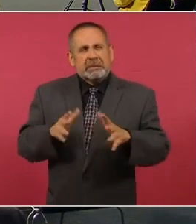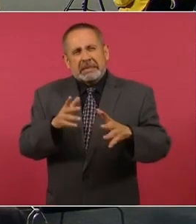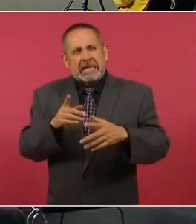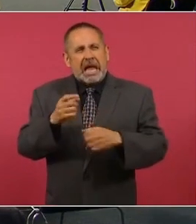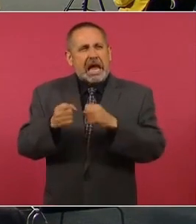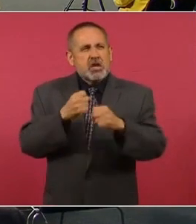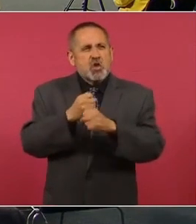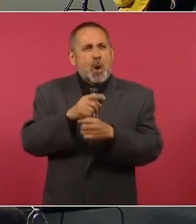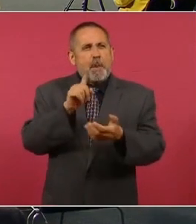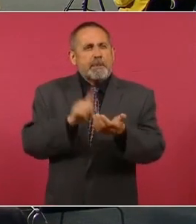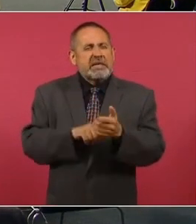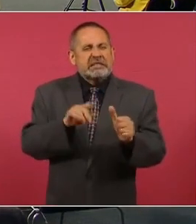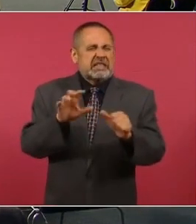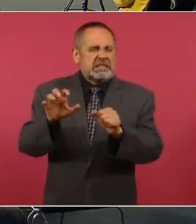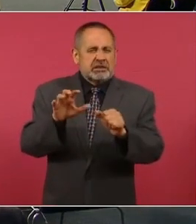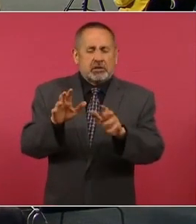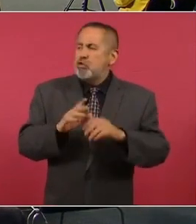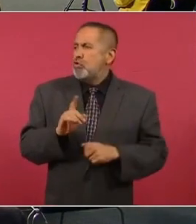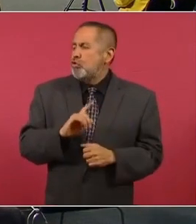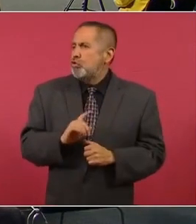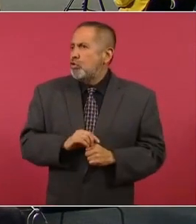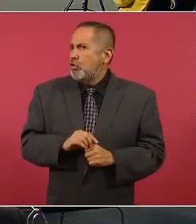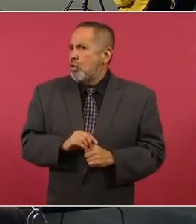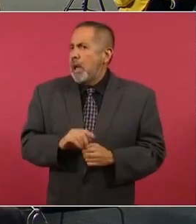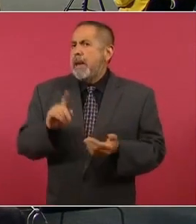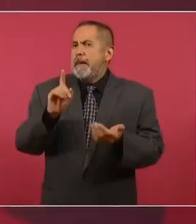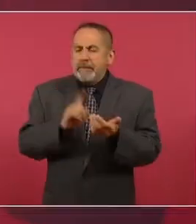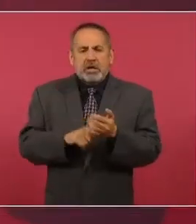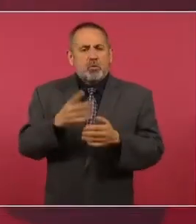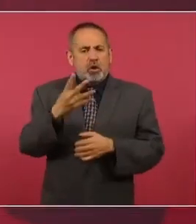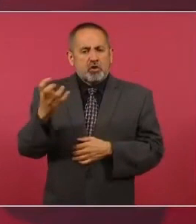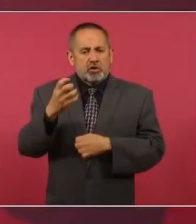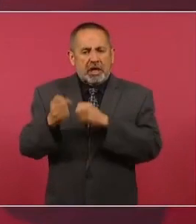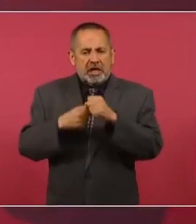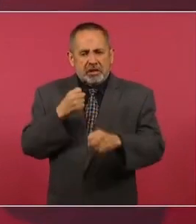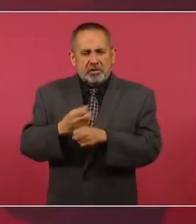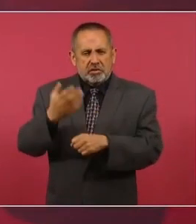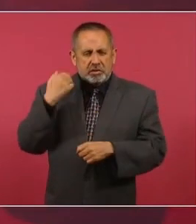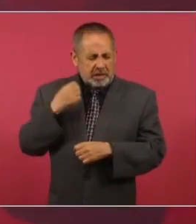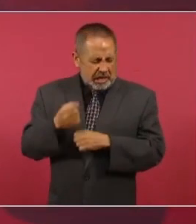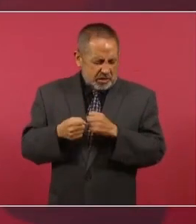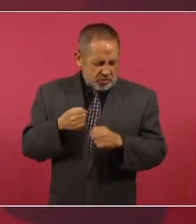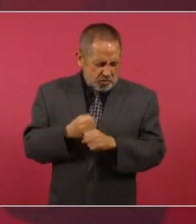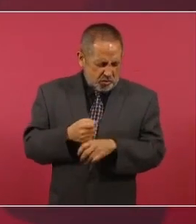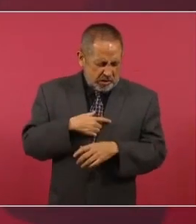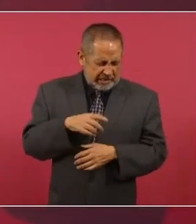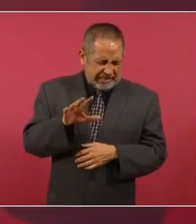1600, no, 1400 años, siglo VI,